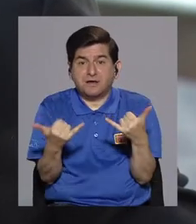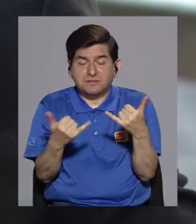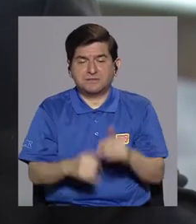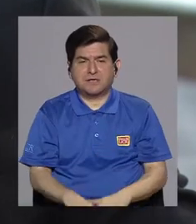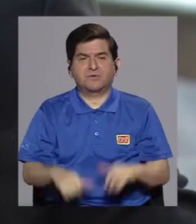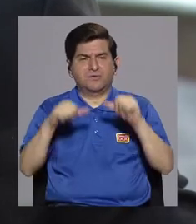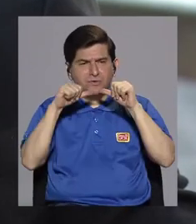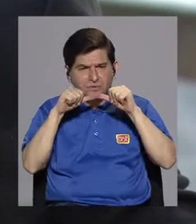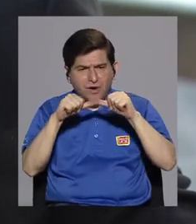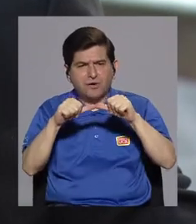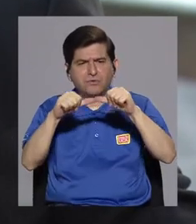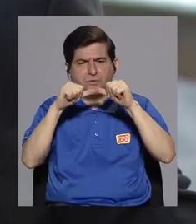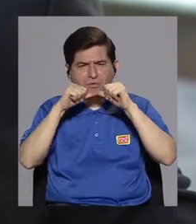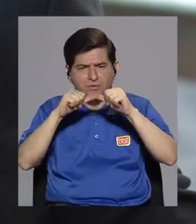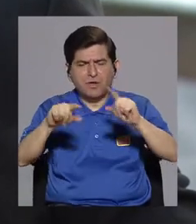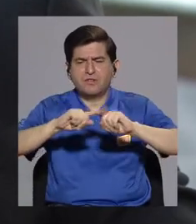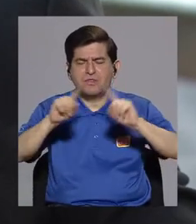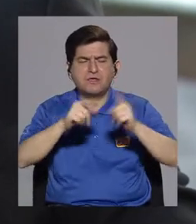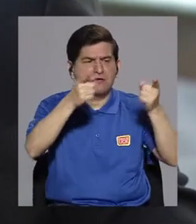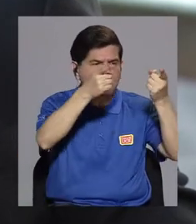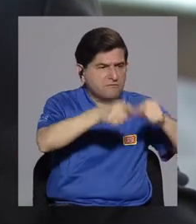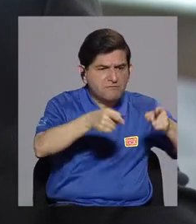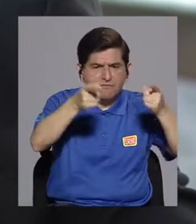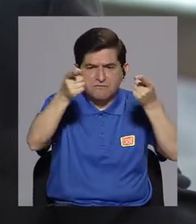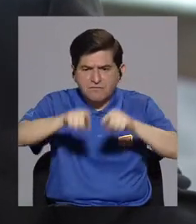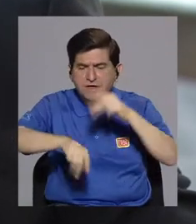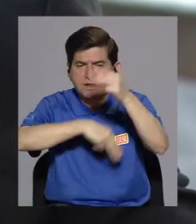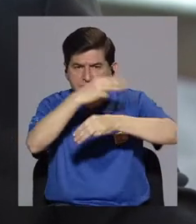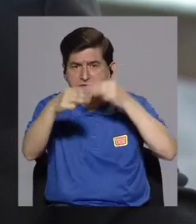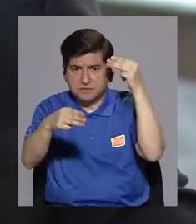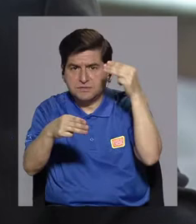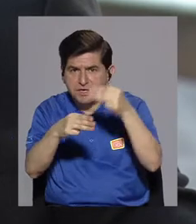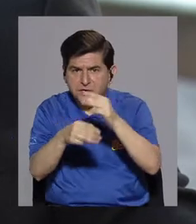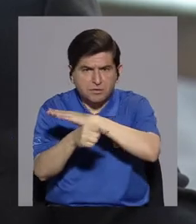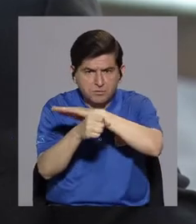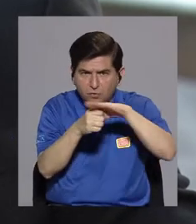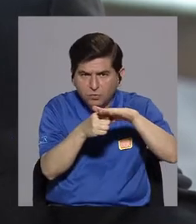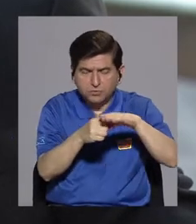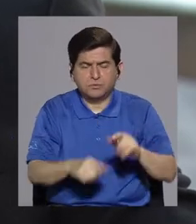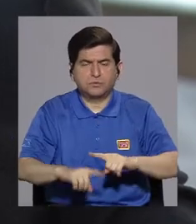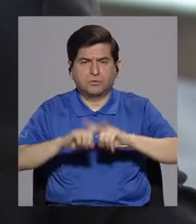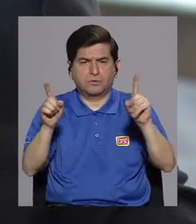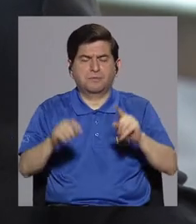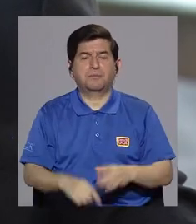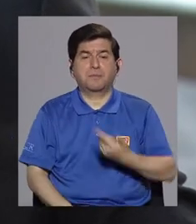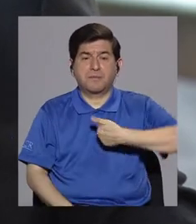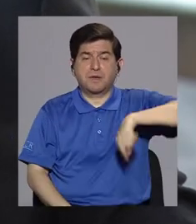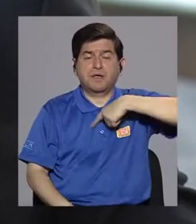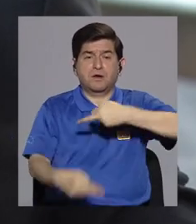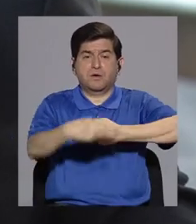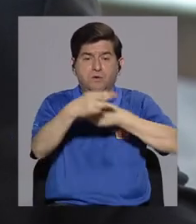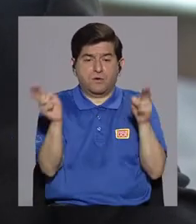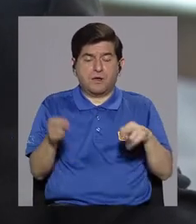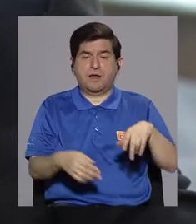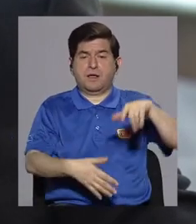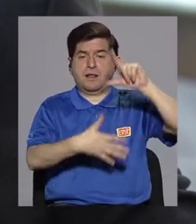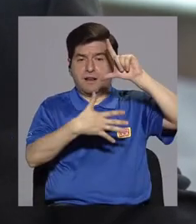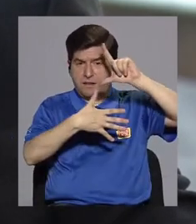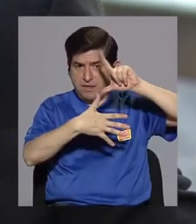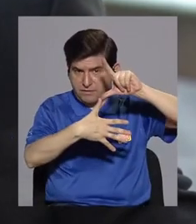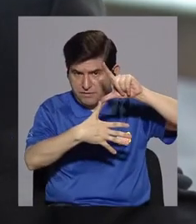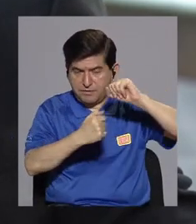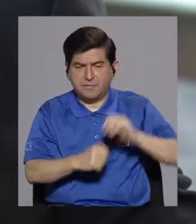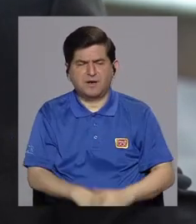actualidad estamos viendo en distintos casos que se han presentado en el mundo entero, pero en nuestra región de América